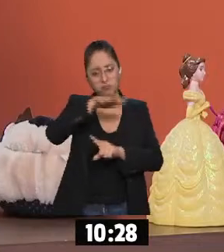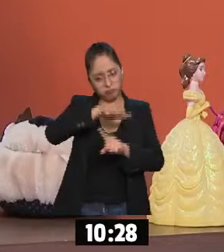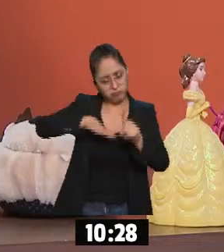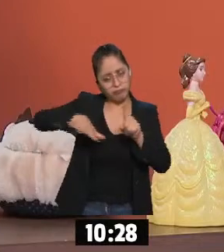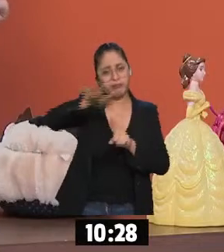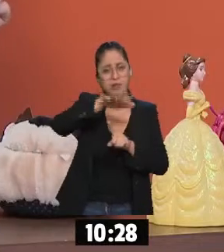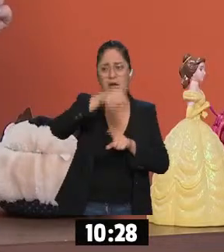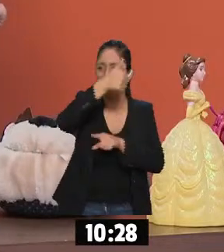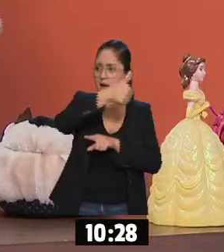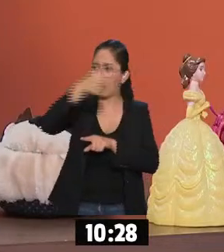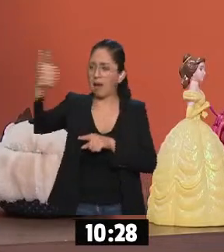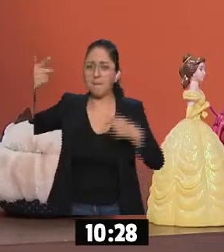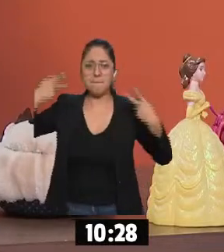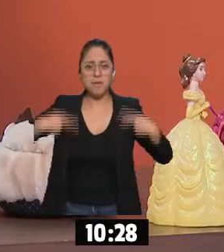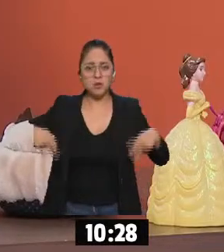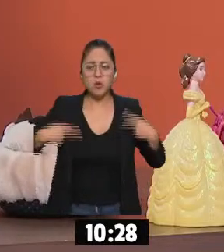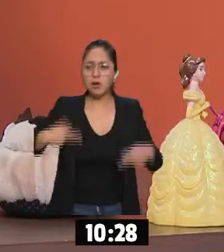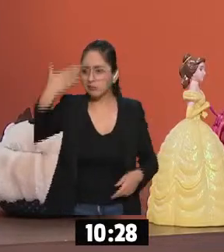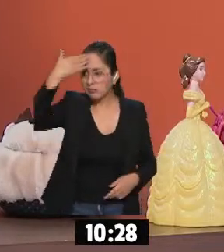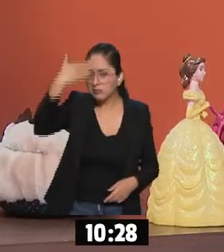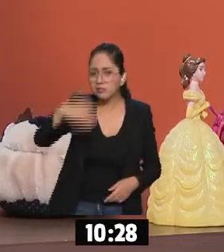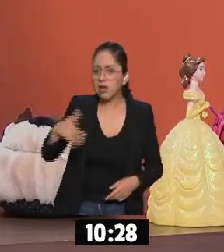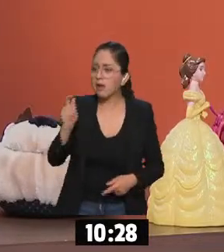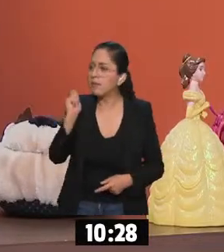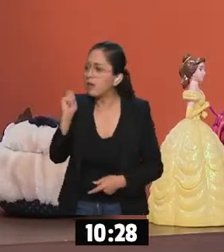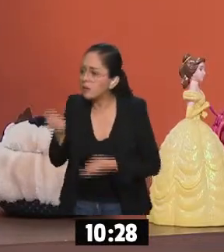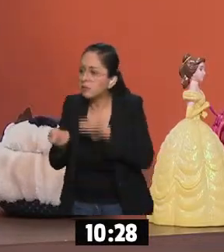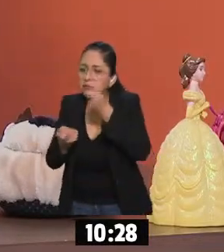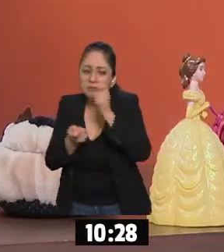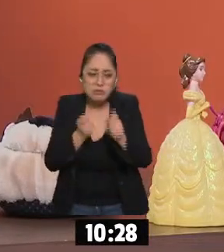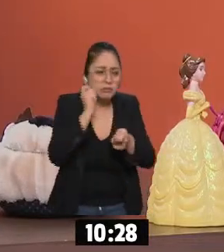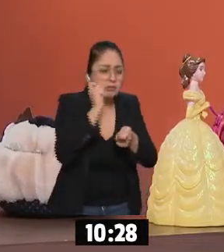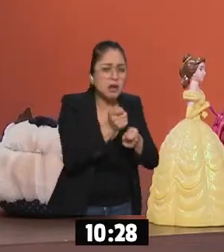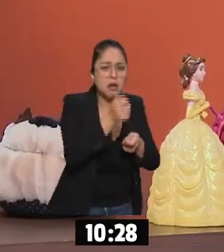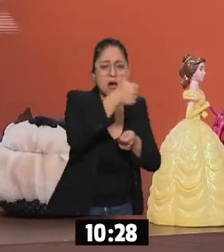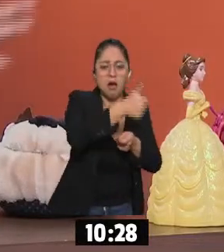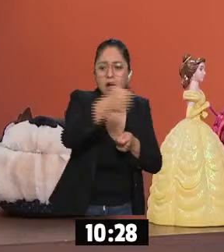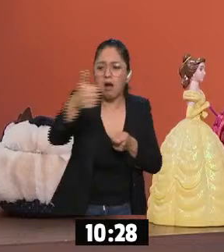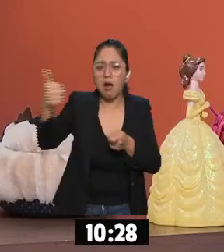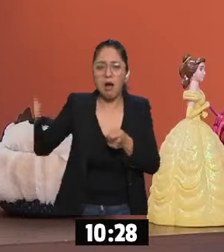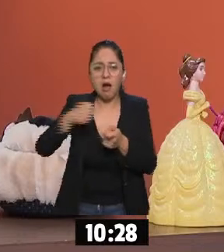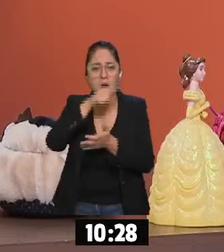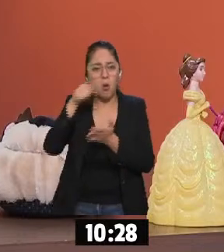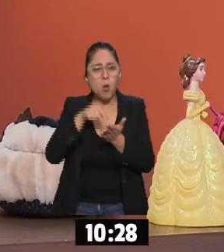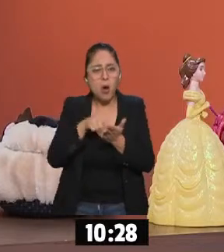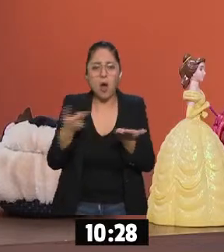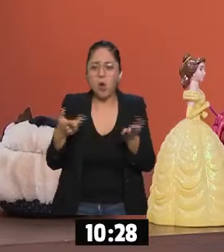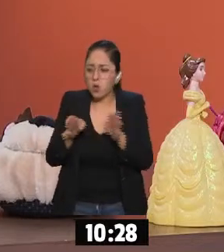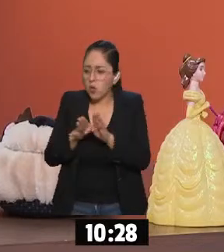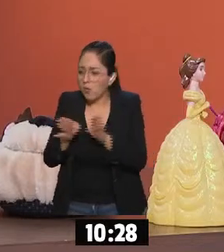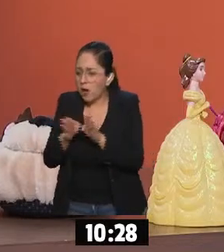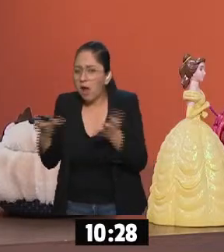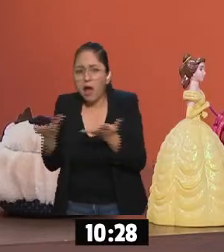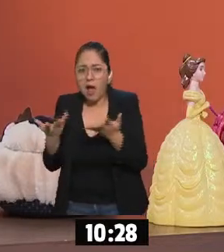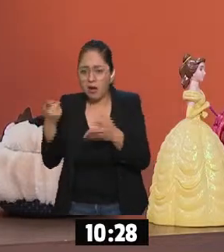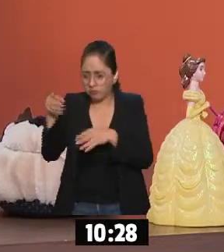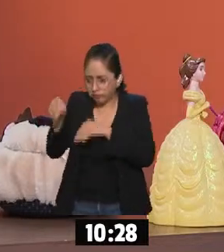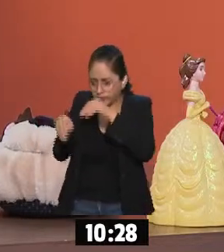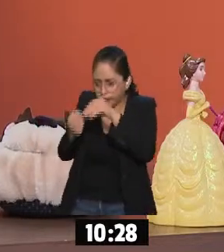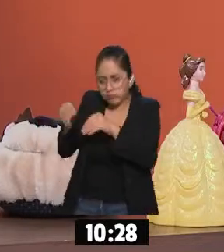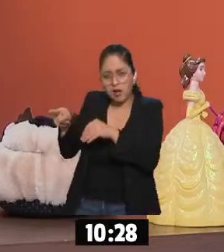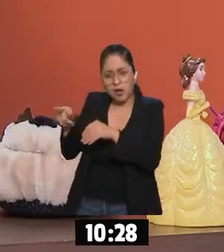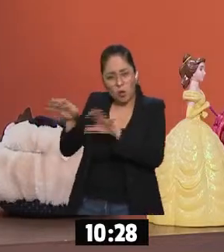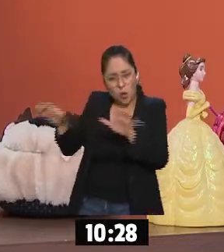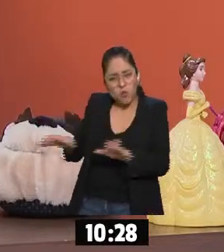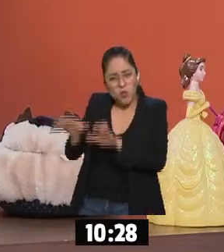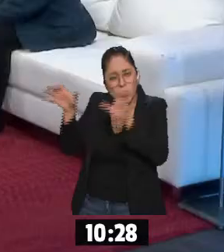especialización. En cada lugar, ¿cómo se podría hacer? Hacer un programa de computadora. Justamente yo